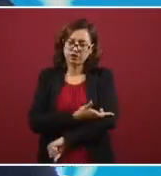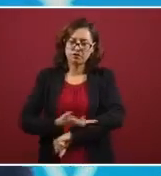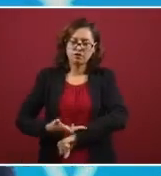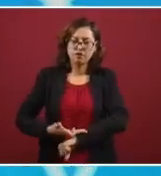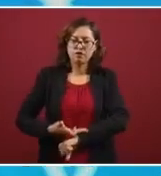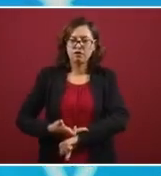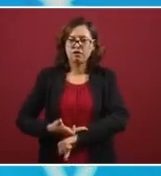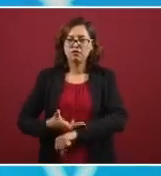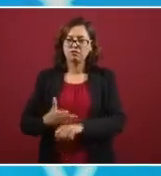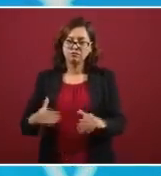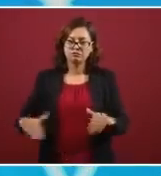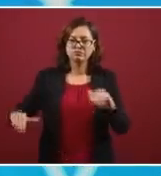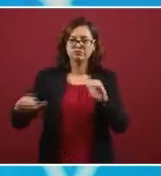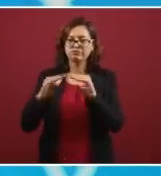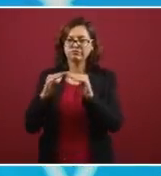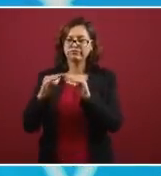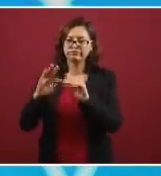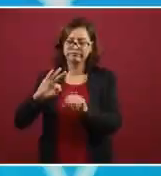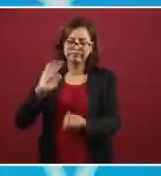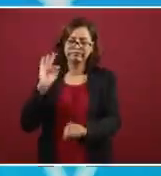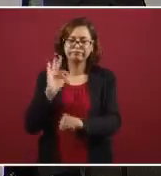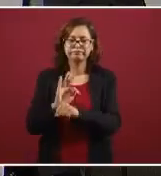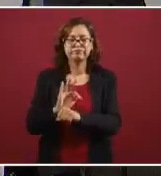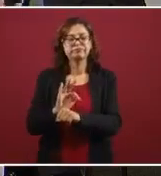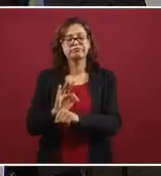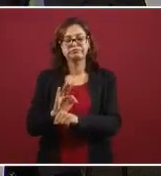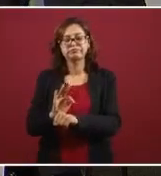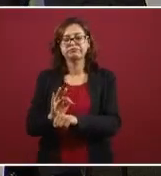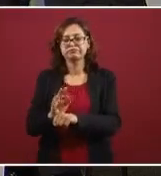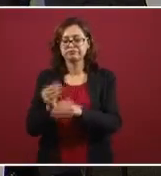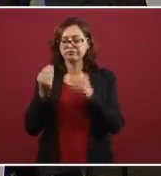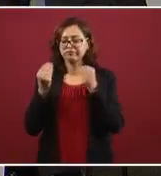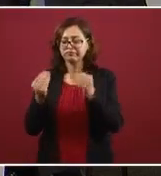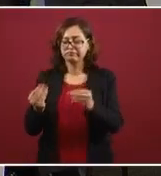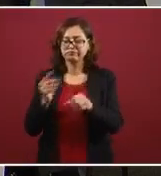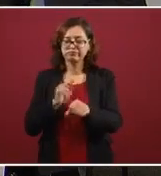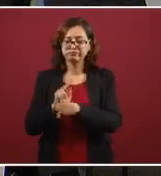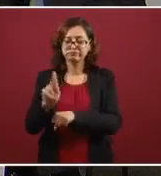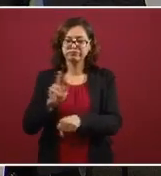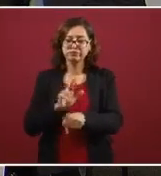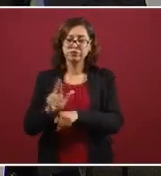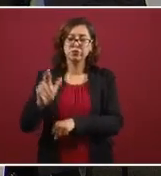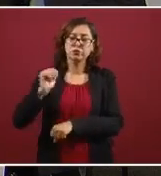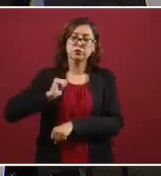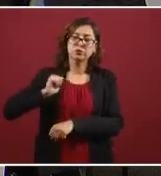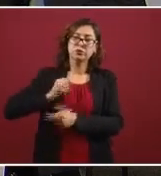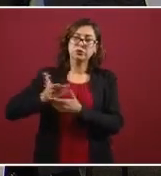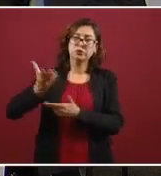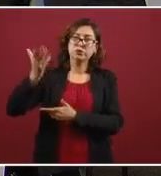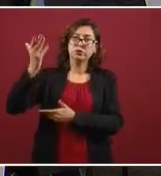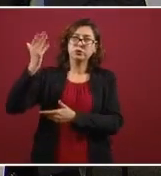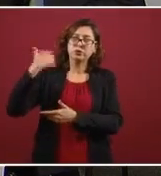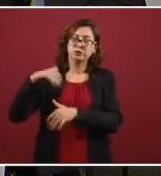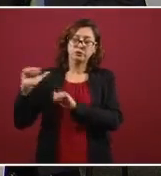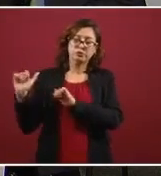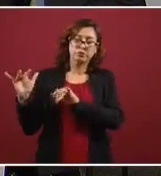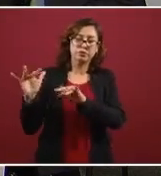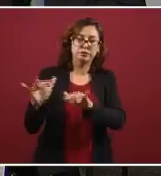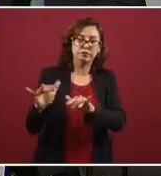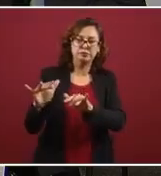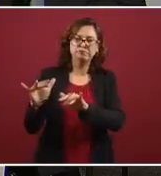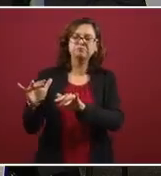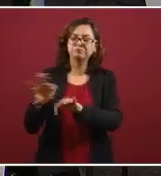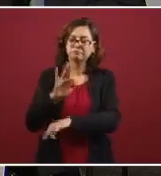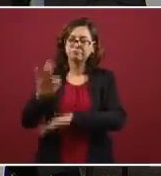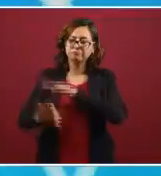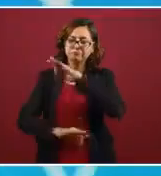fue hogar y protección para miles y miles de uruguayos en la época negra de la dictadura. México,